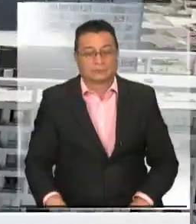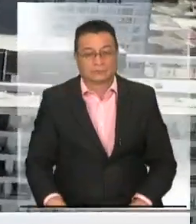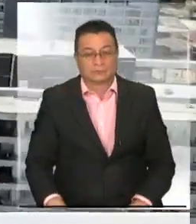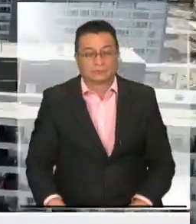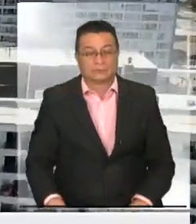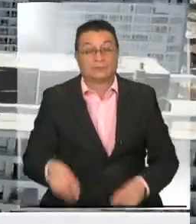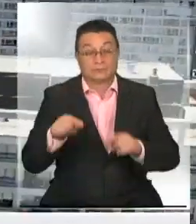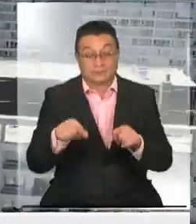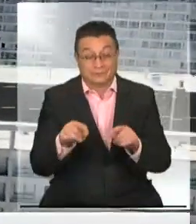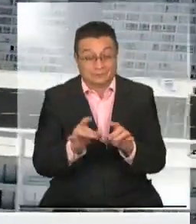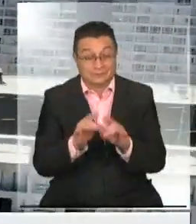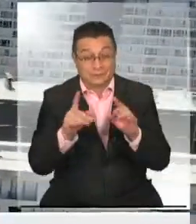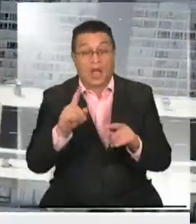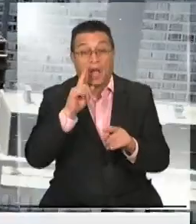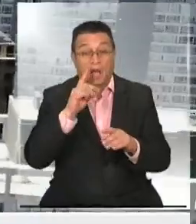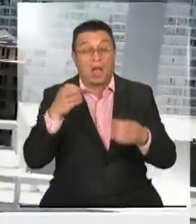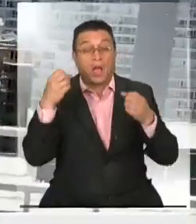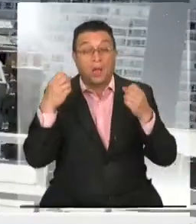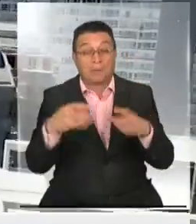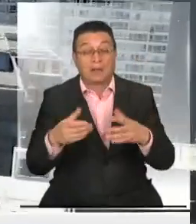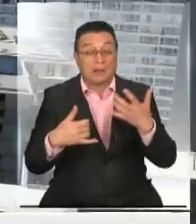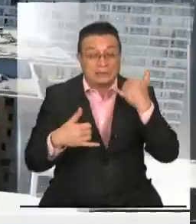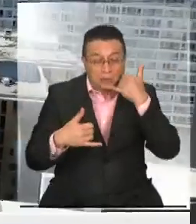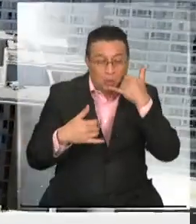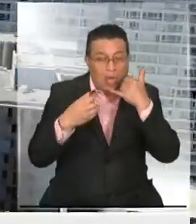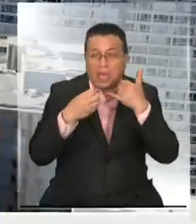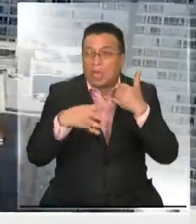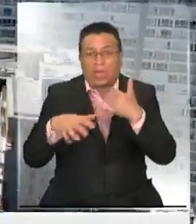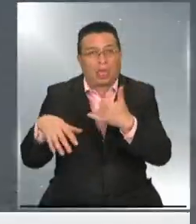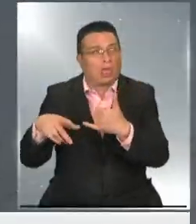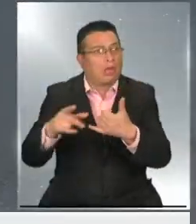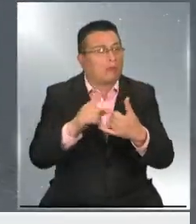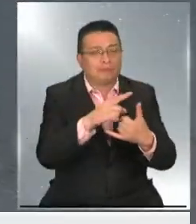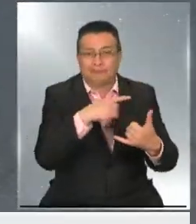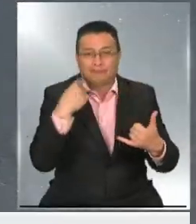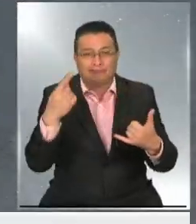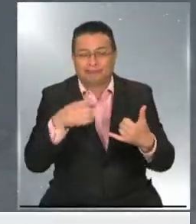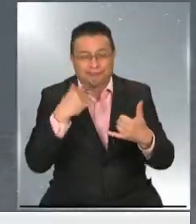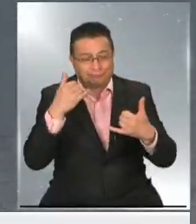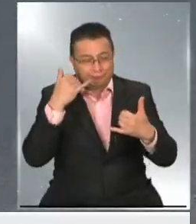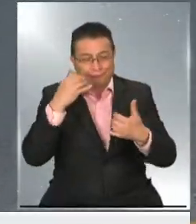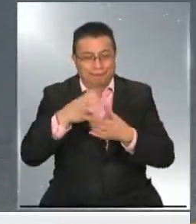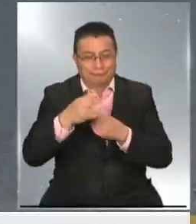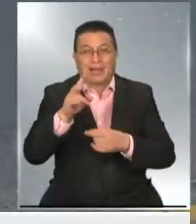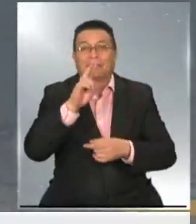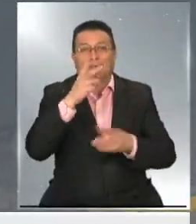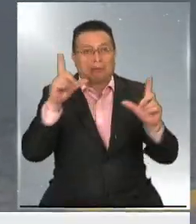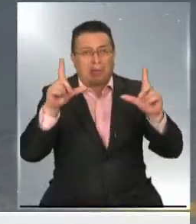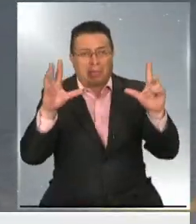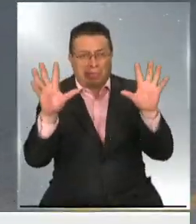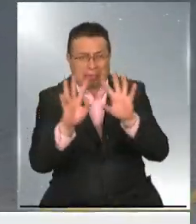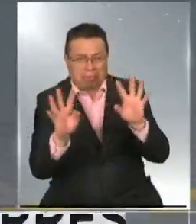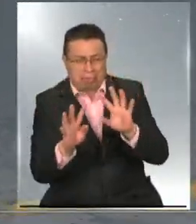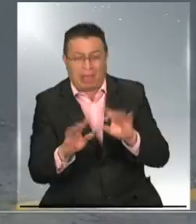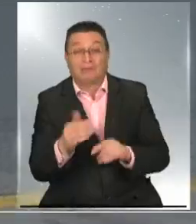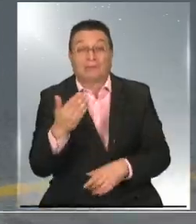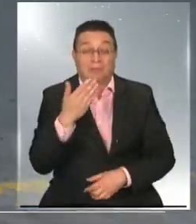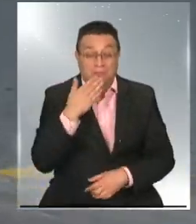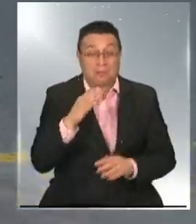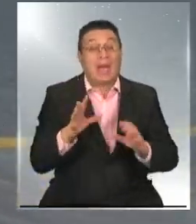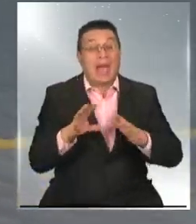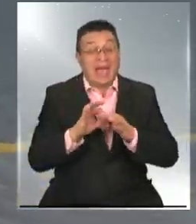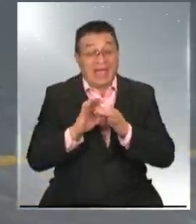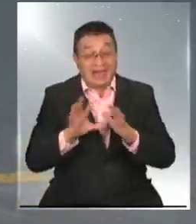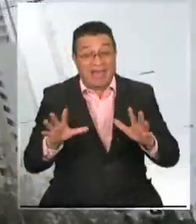Acá en lo particular hay pérdida de señal del celular, pérdida de la señal también de televisión, y lo más grave es el problema que